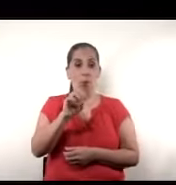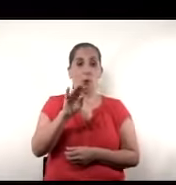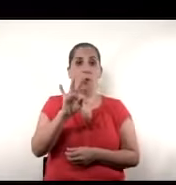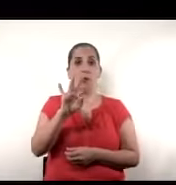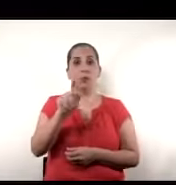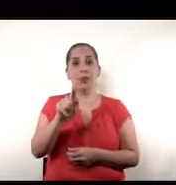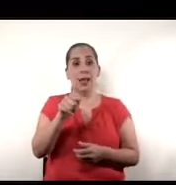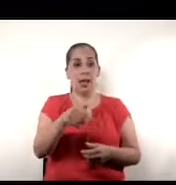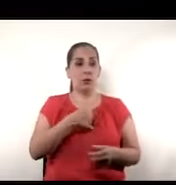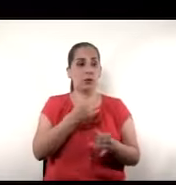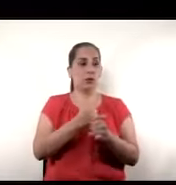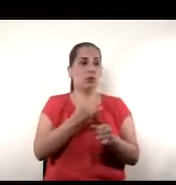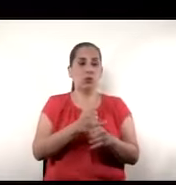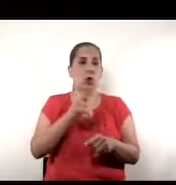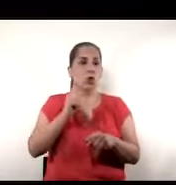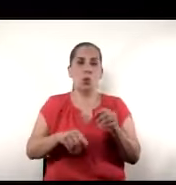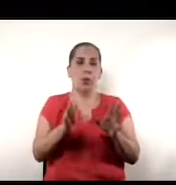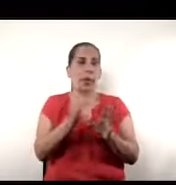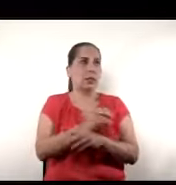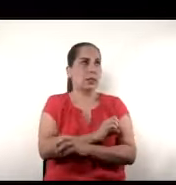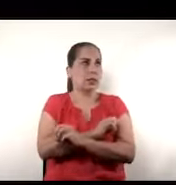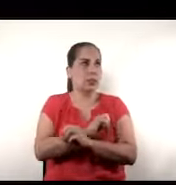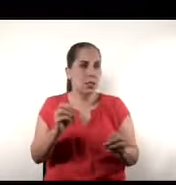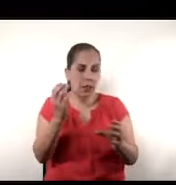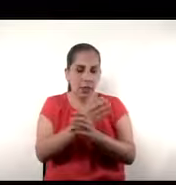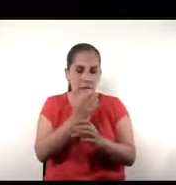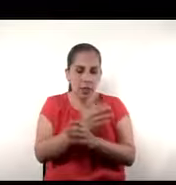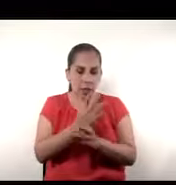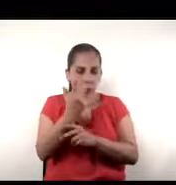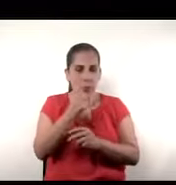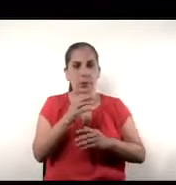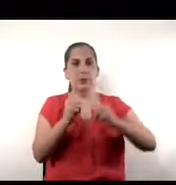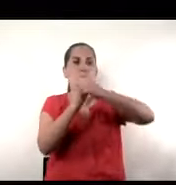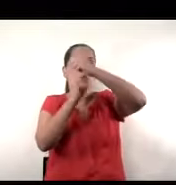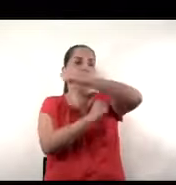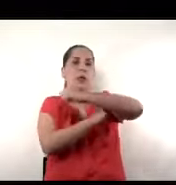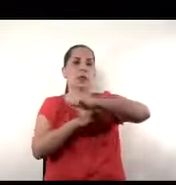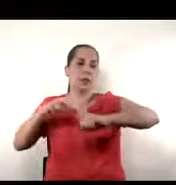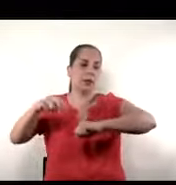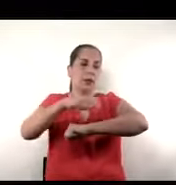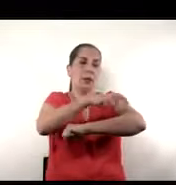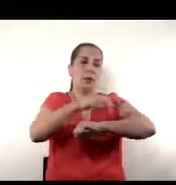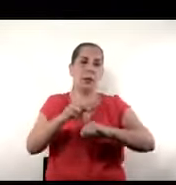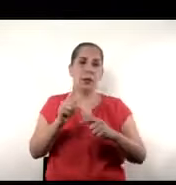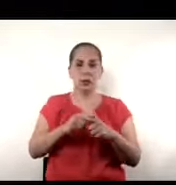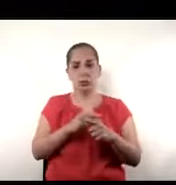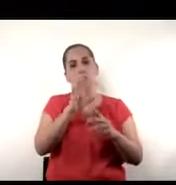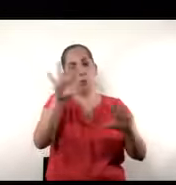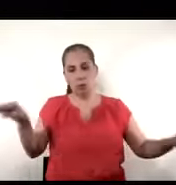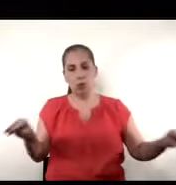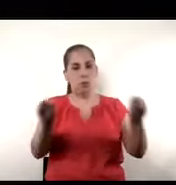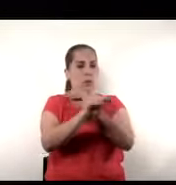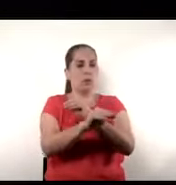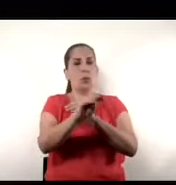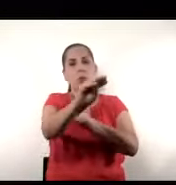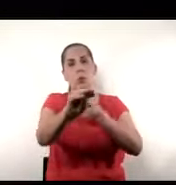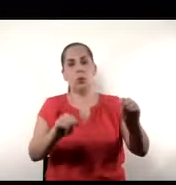que prácticamente es incapaz de hacer el cálculo estructural de un puente peatonal. Y entonces reubiquemos a las personas donde son